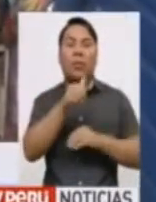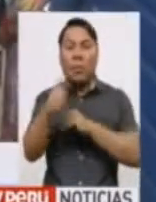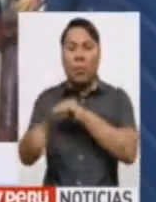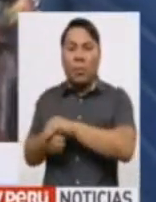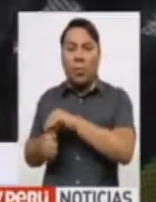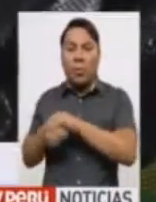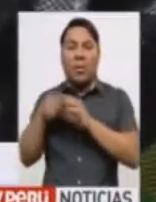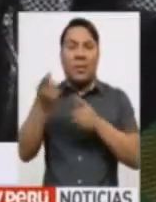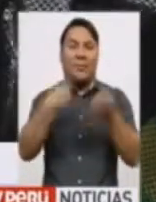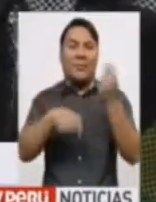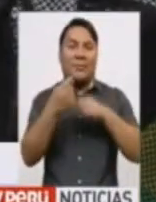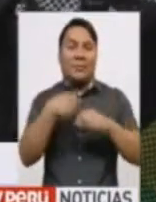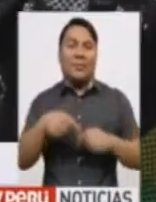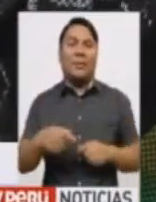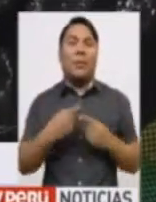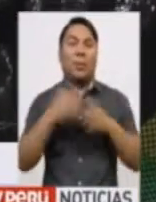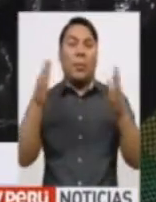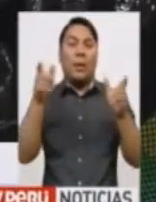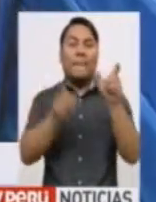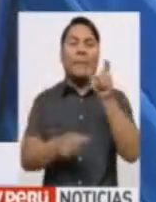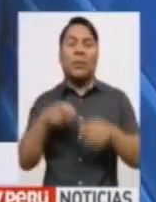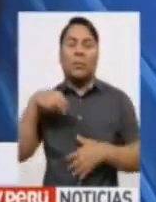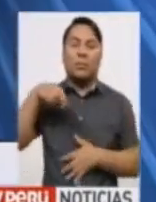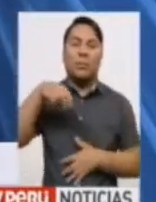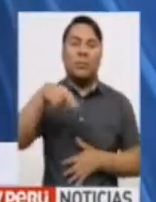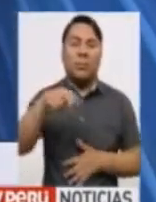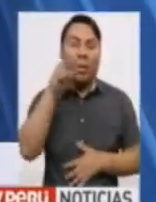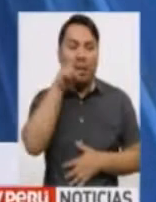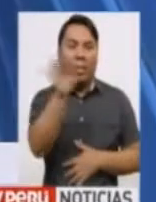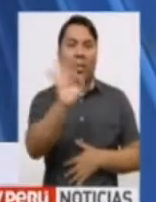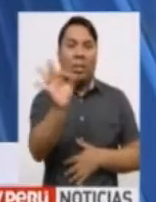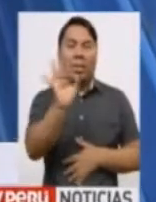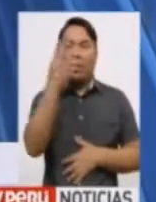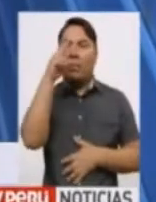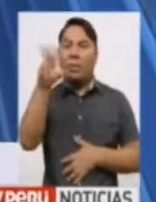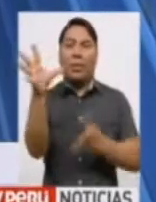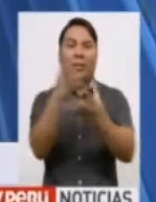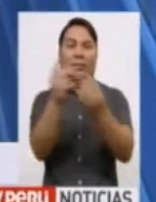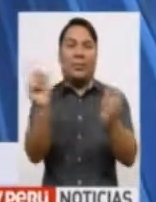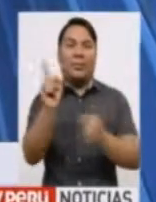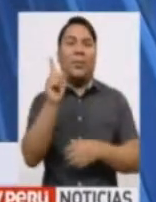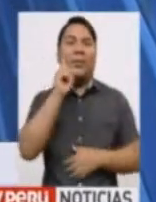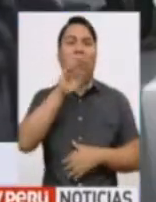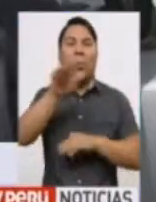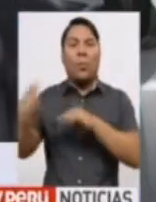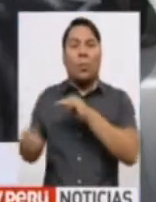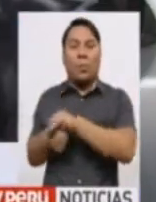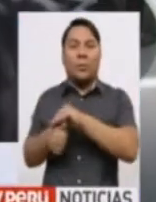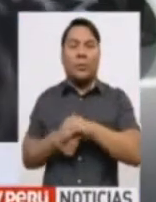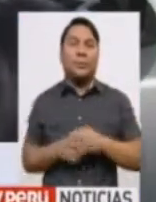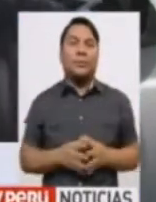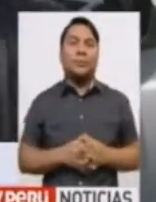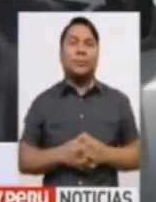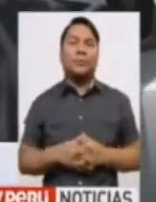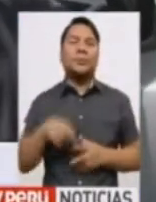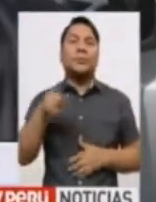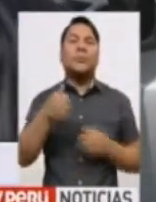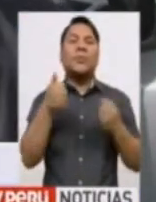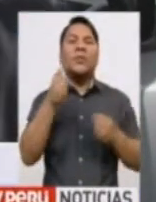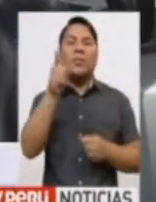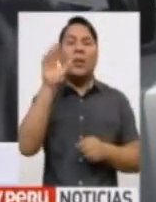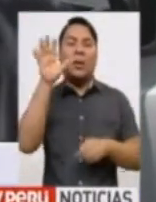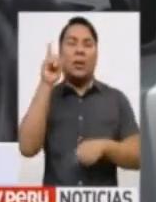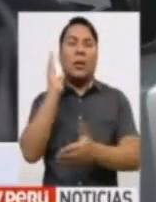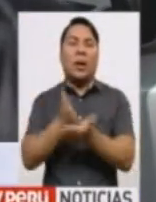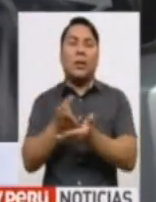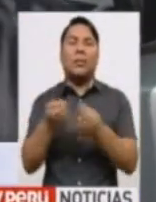de venta. Cualquier persona que pasaba por ahí no las divisaba a simple vista. ¿Cuál es el delito y cuál es la pena? El delito